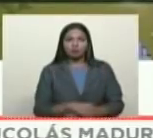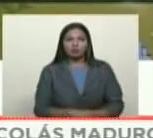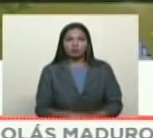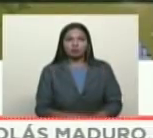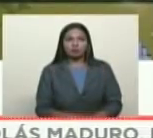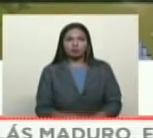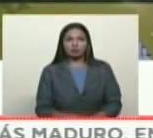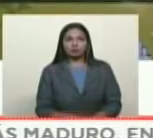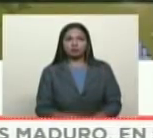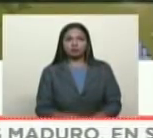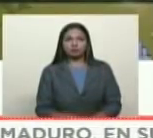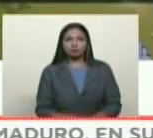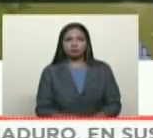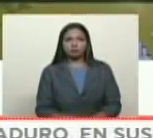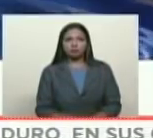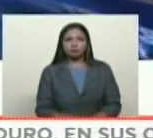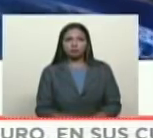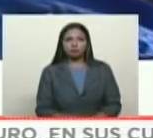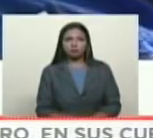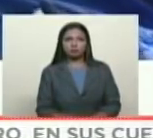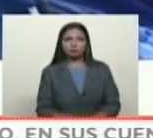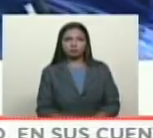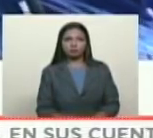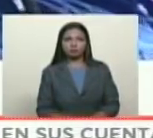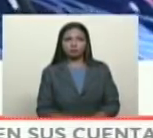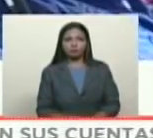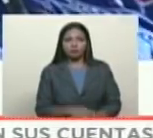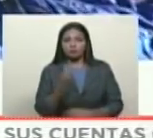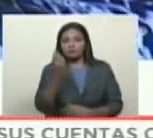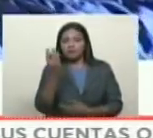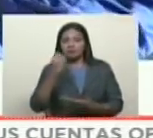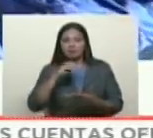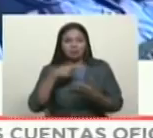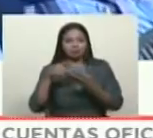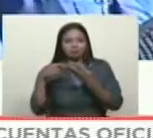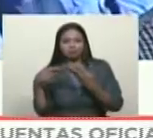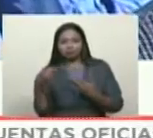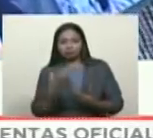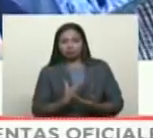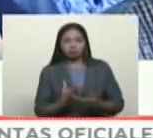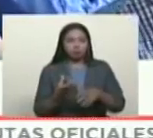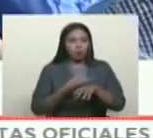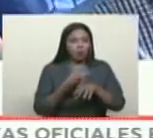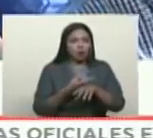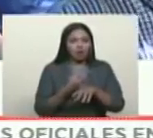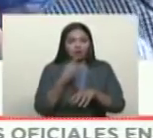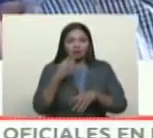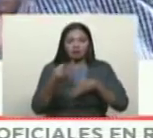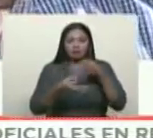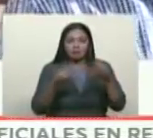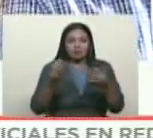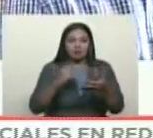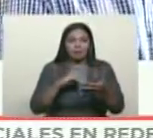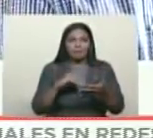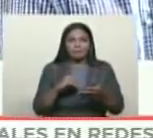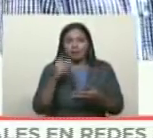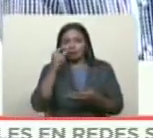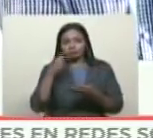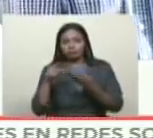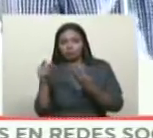José Vázquez, León Heredia, Rafael Calles, Edwin Rojas, Yelitza la Avanzadora.